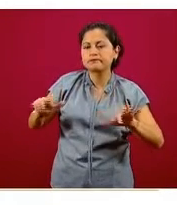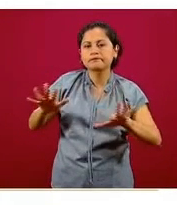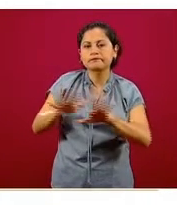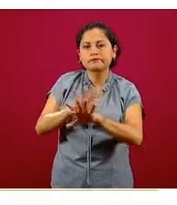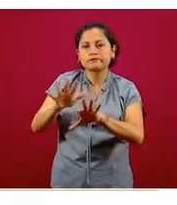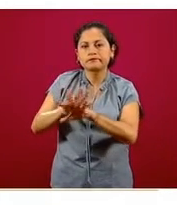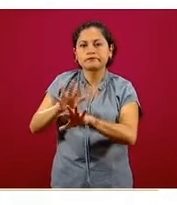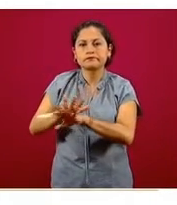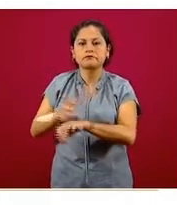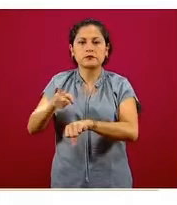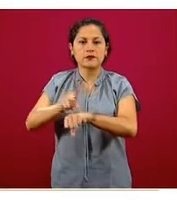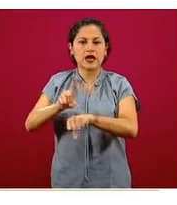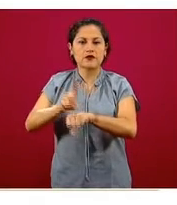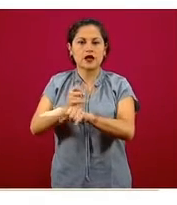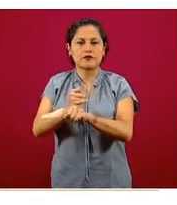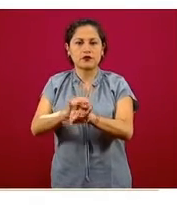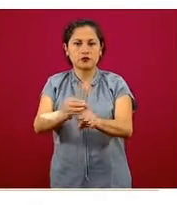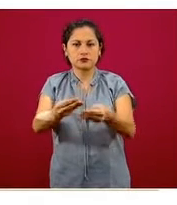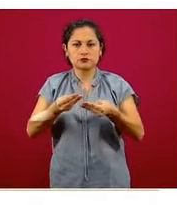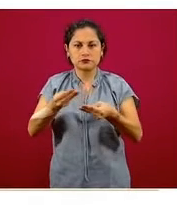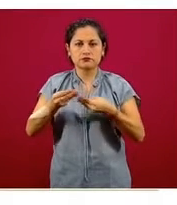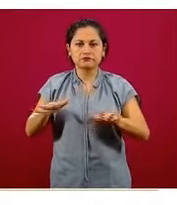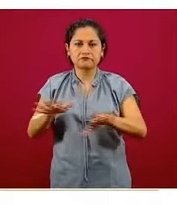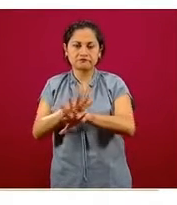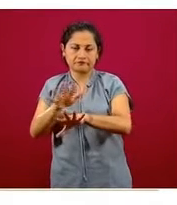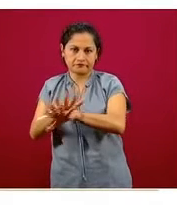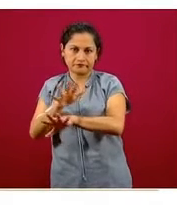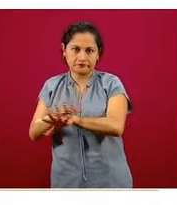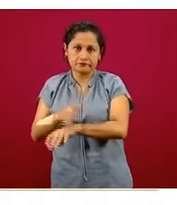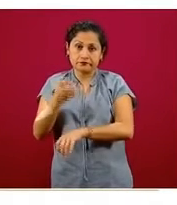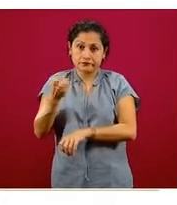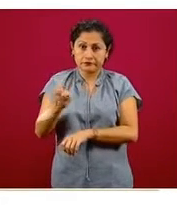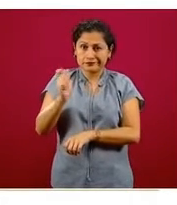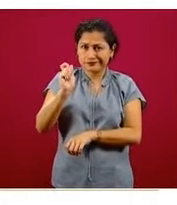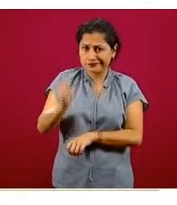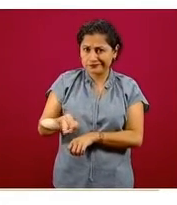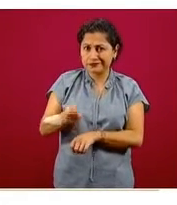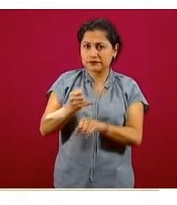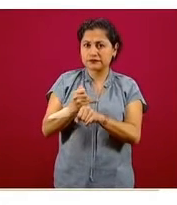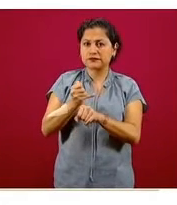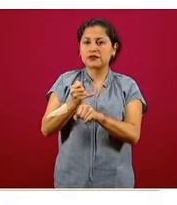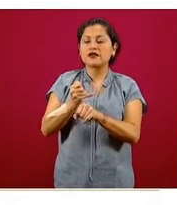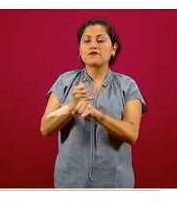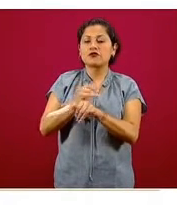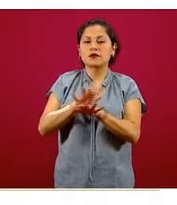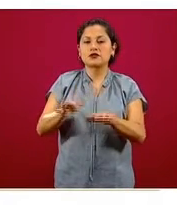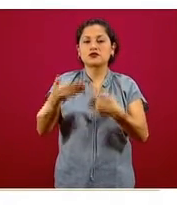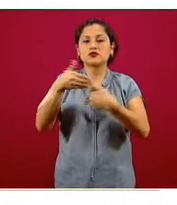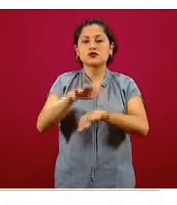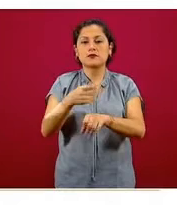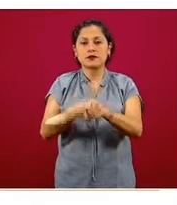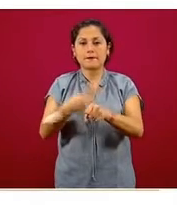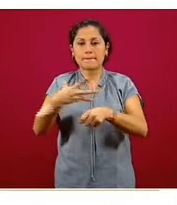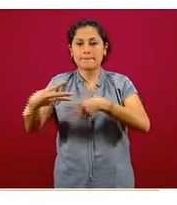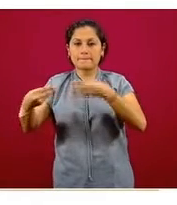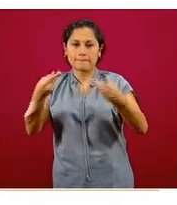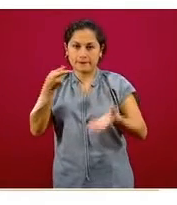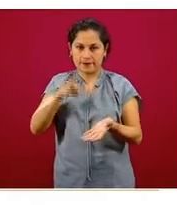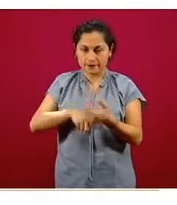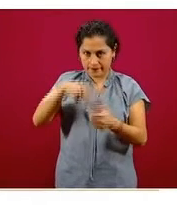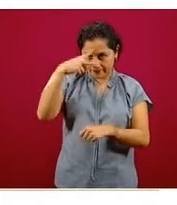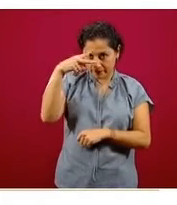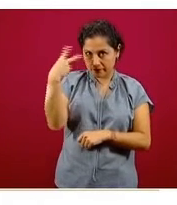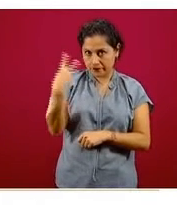casos todavía está significando para la epidemia en México, y vemos esta tendencia todavía ascendente para fines de